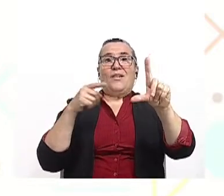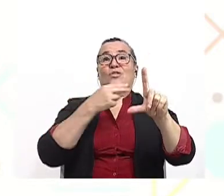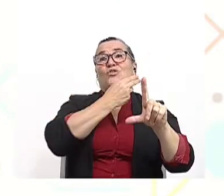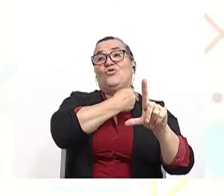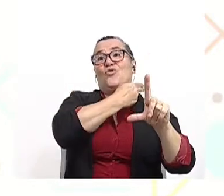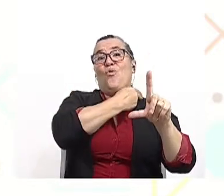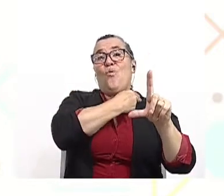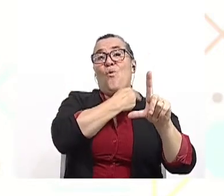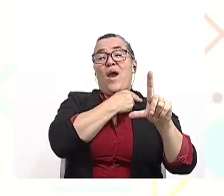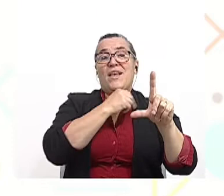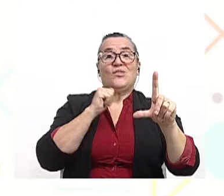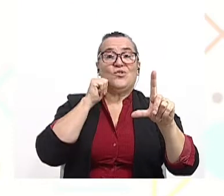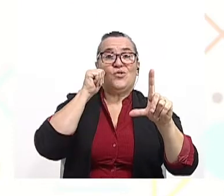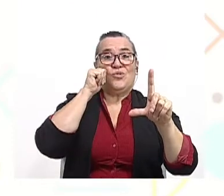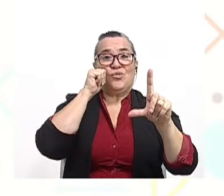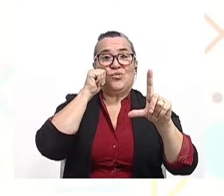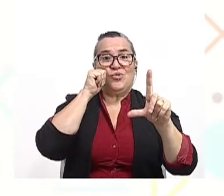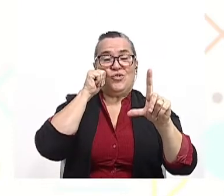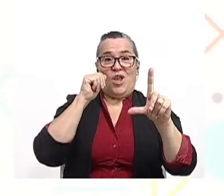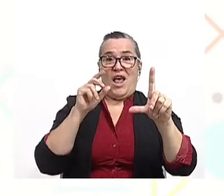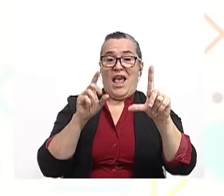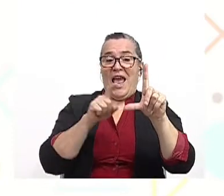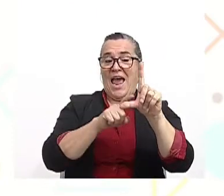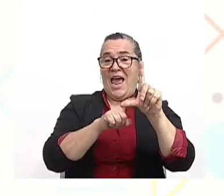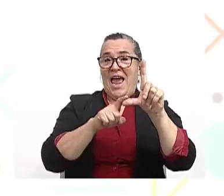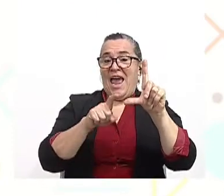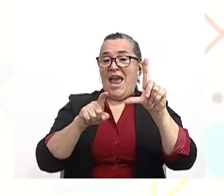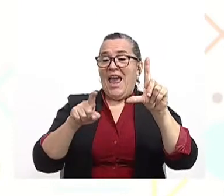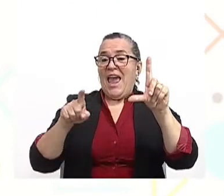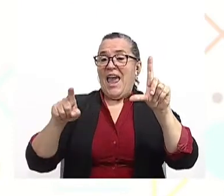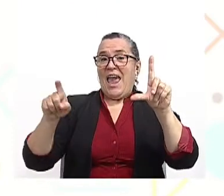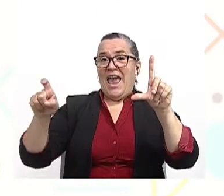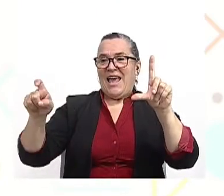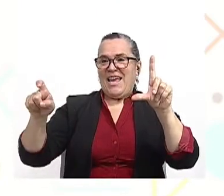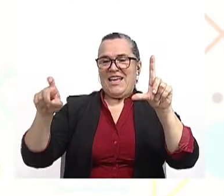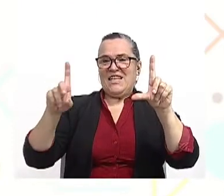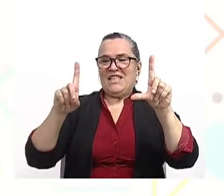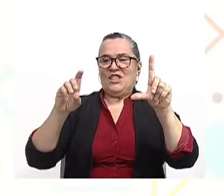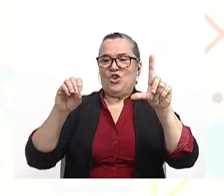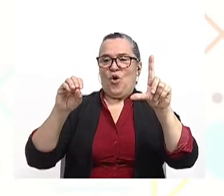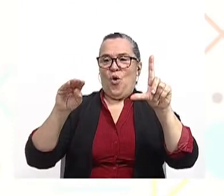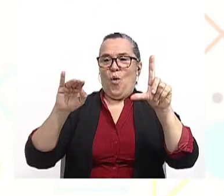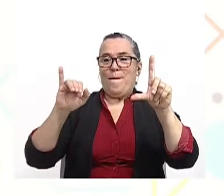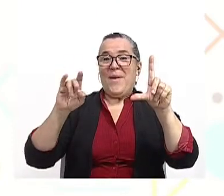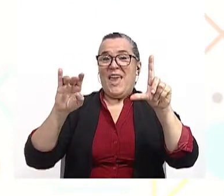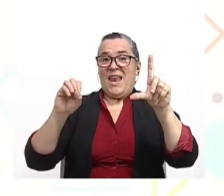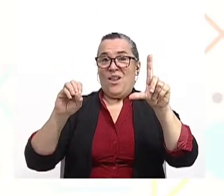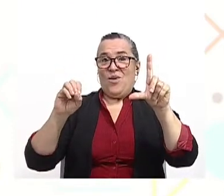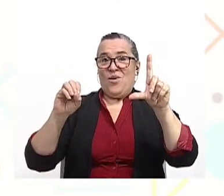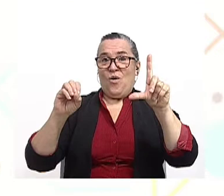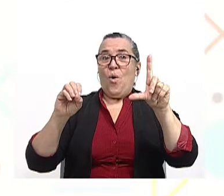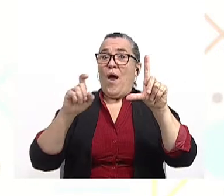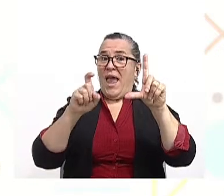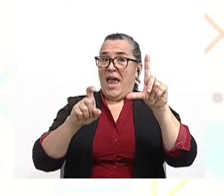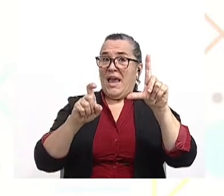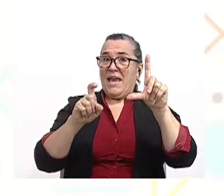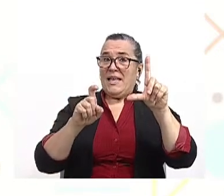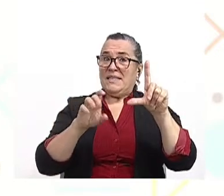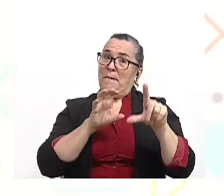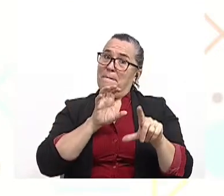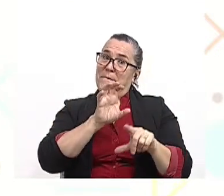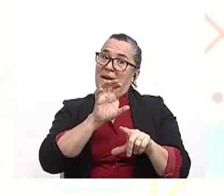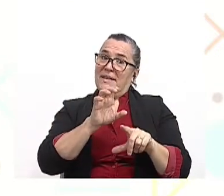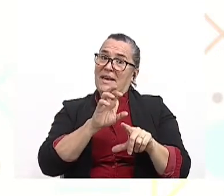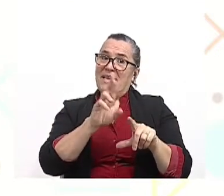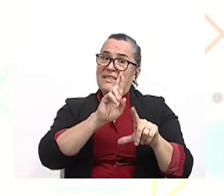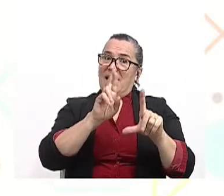adultos, entonces el dominio va a ser el conjunto de las x, tal que x pertenece a R. Y ojo acá, x